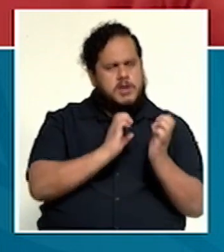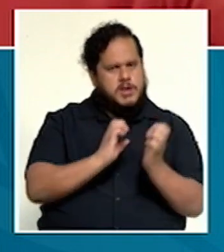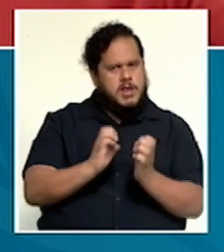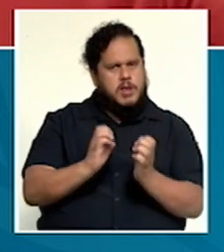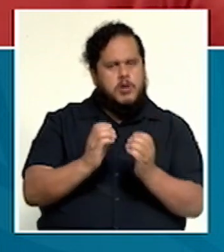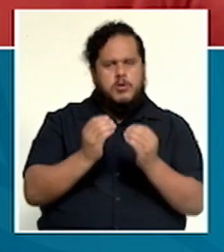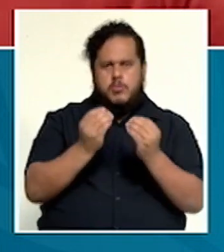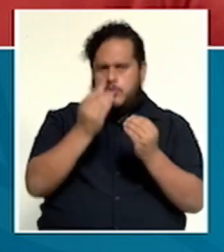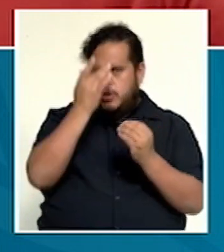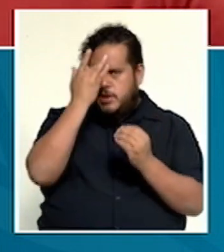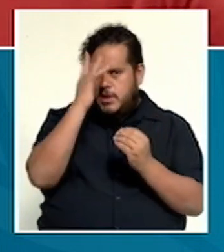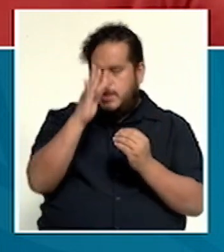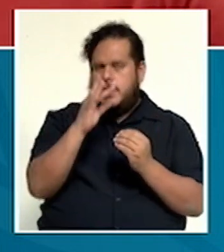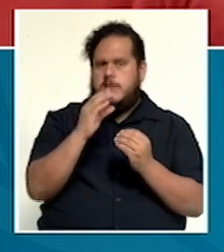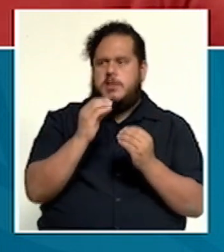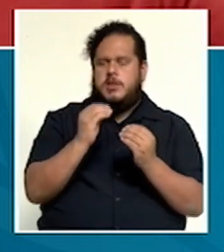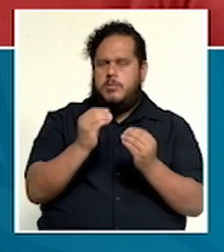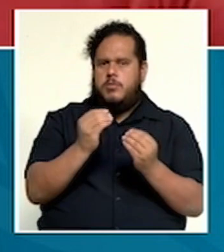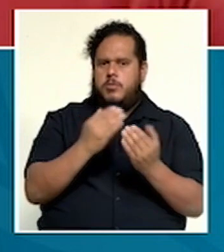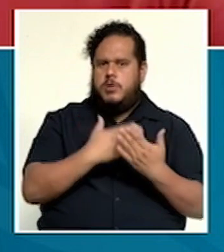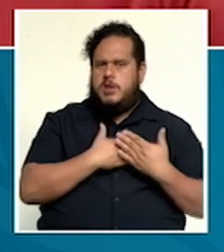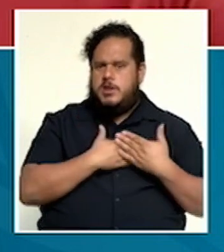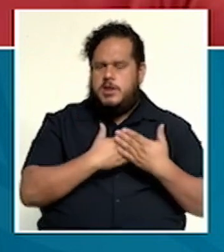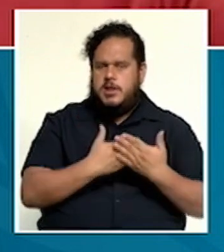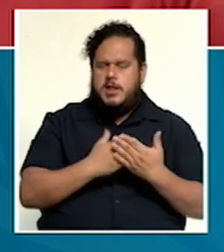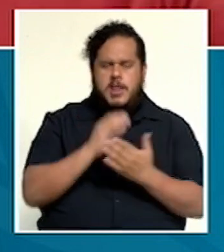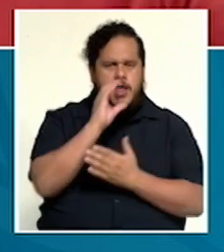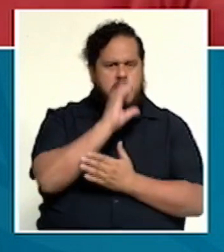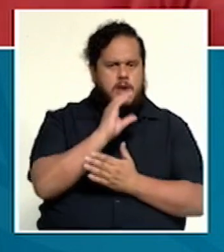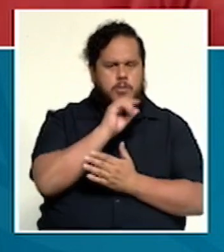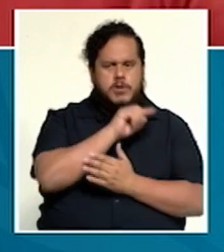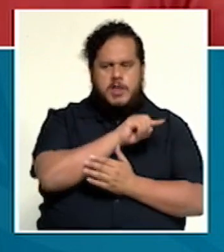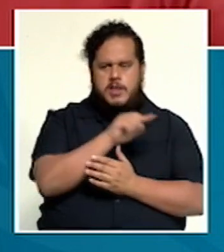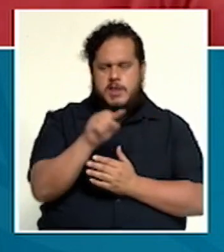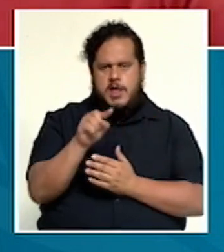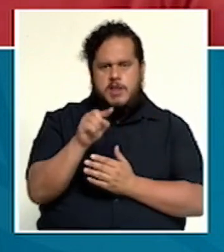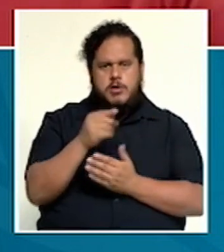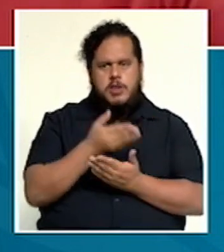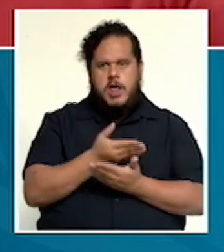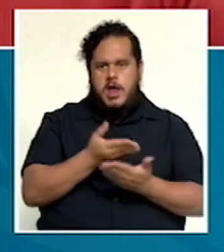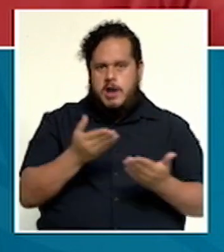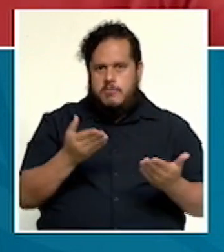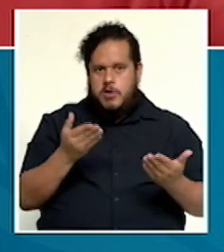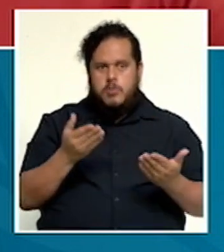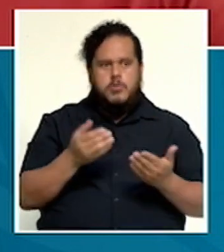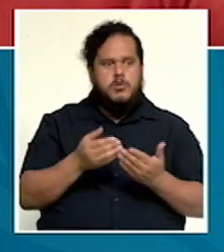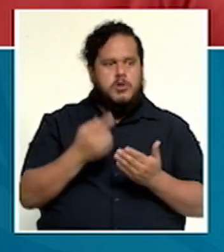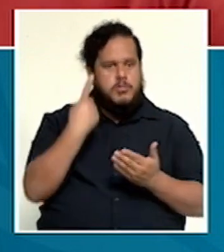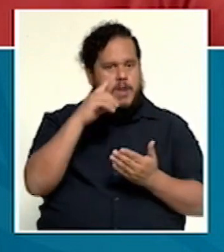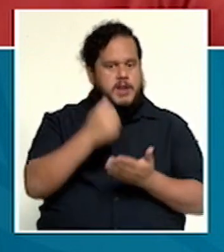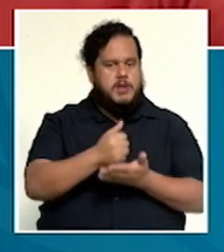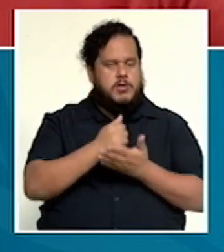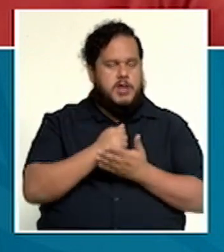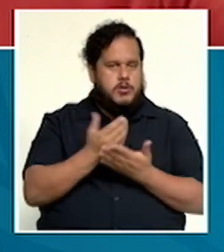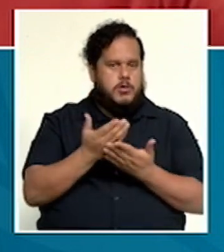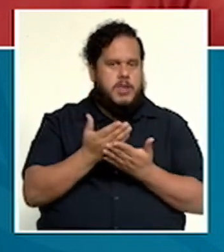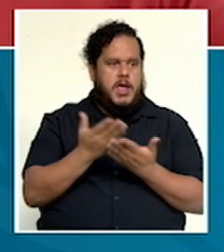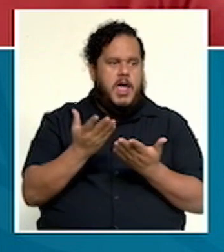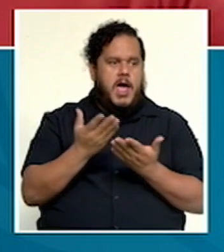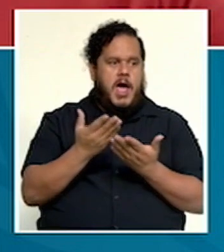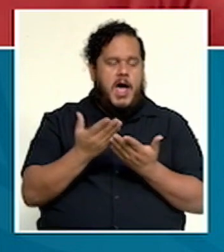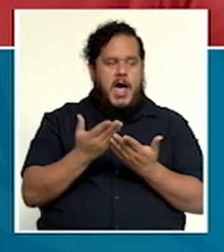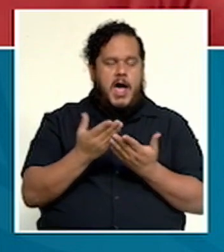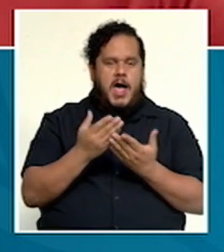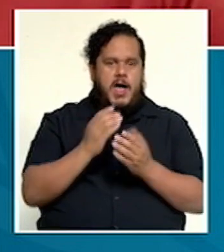muy intencionales en la búsqueda y la consecución de esos recursos frescos que nos ayuden a paliar el impacto de estos 2